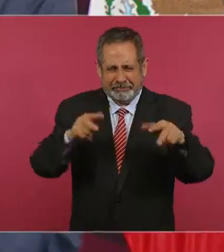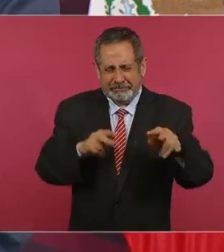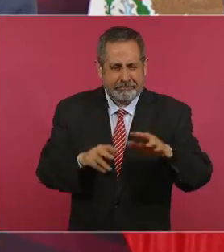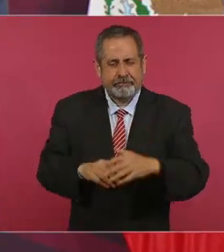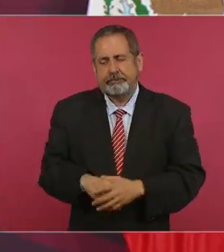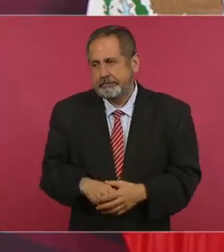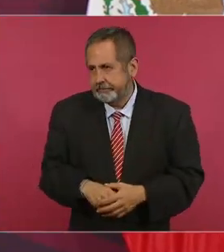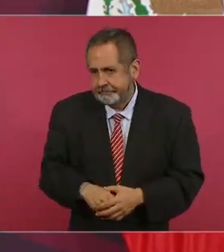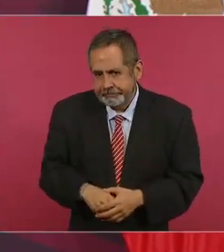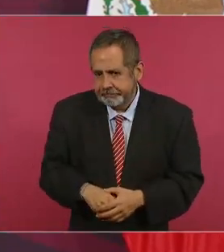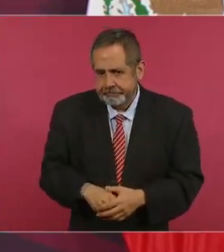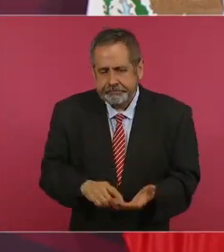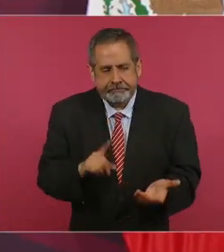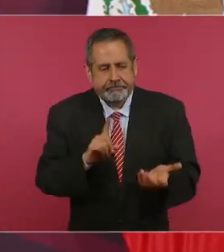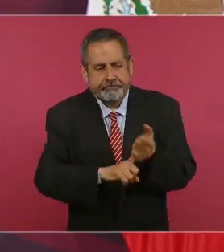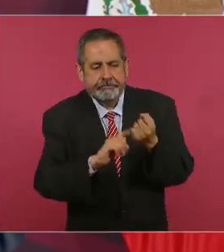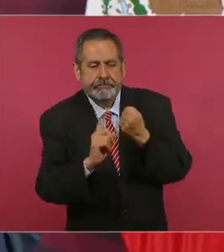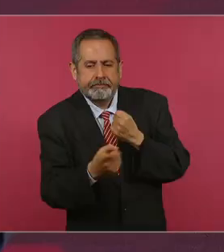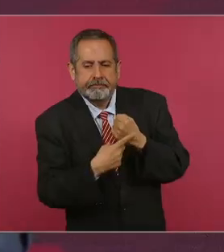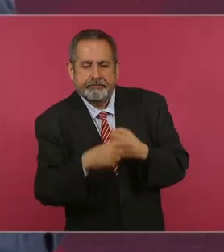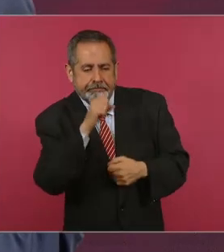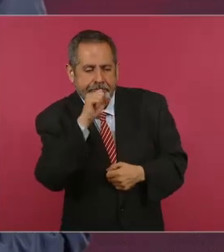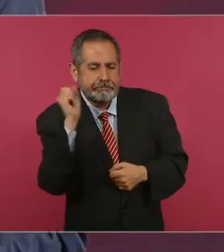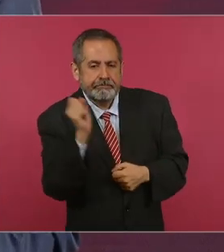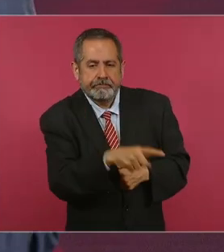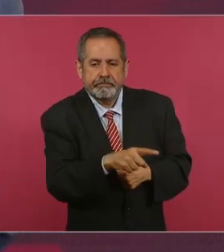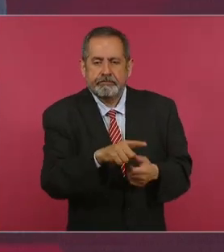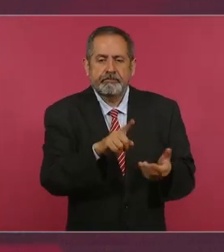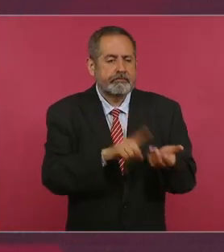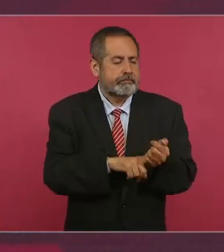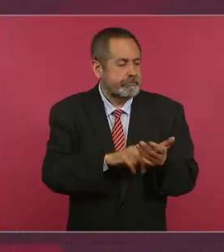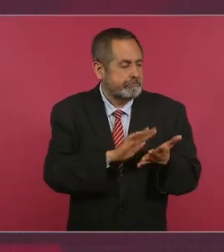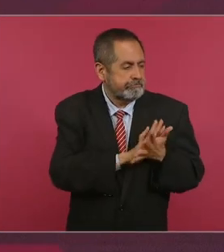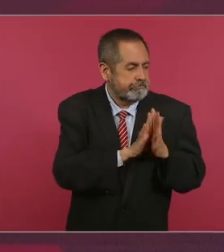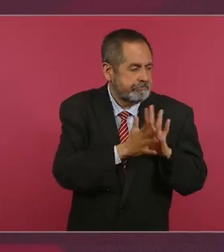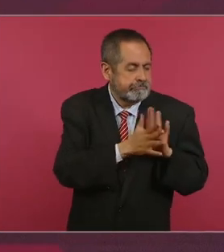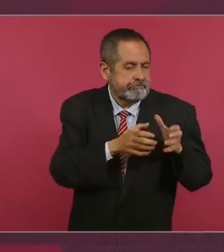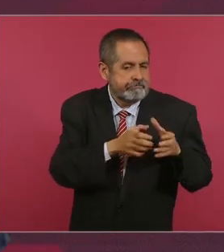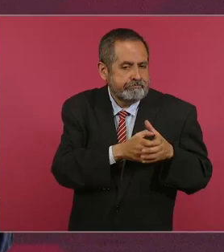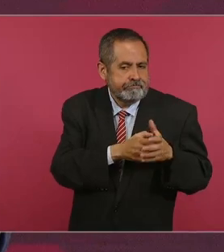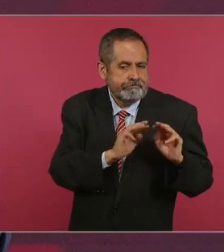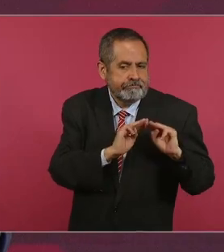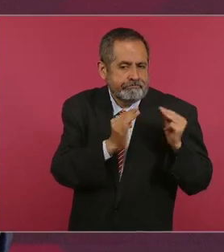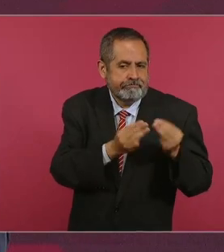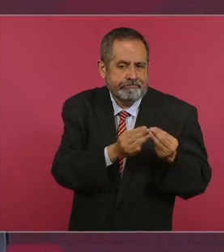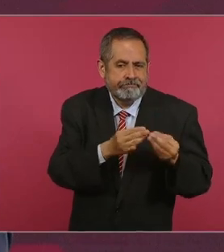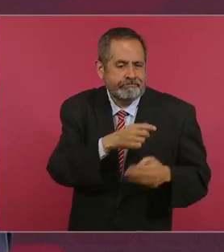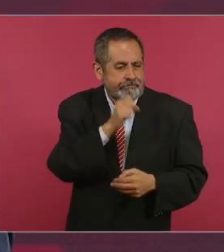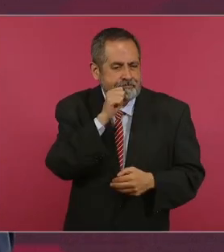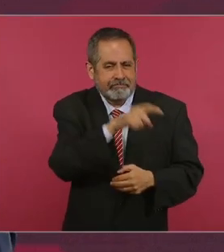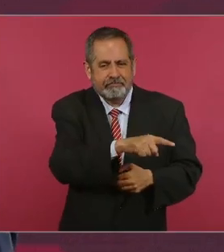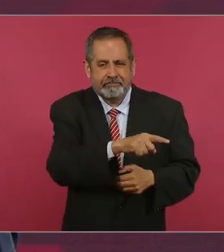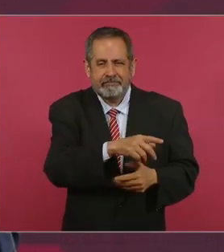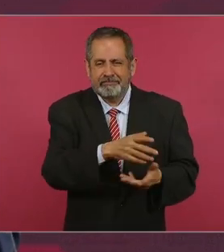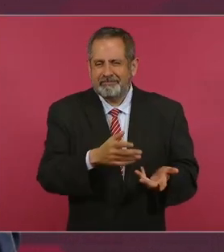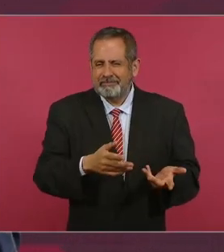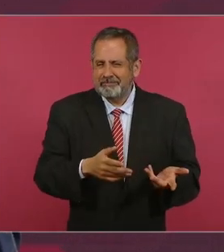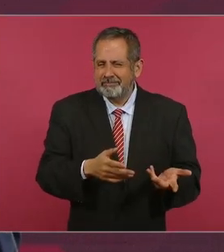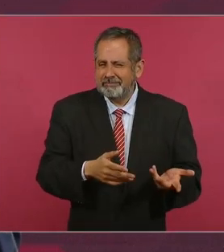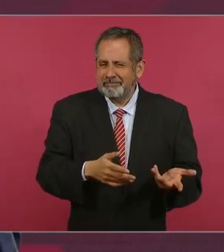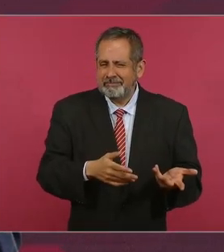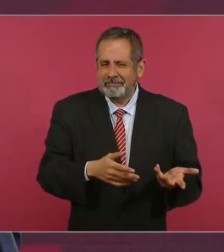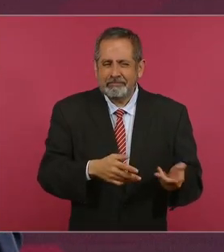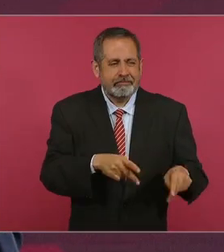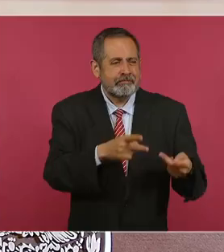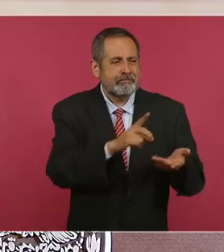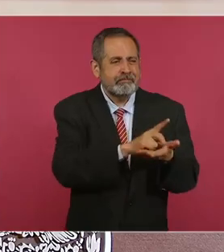cuando al mismo tiempo tenía los acuerdos con las organizaciones del